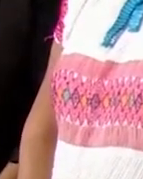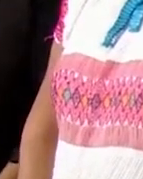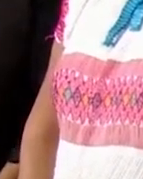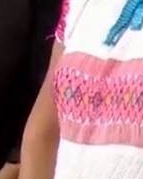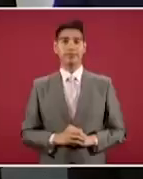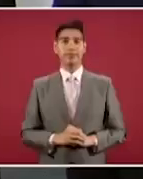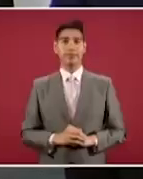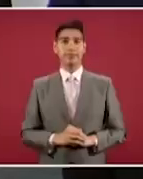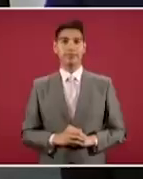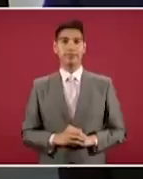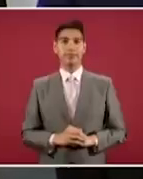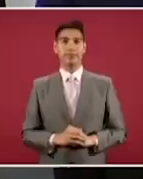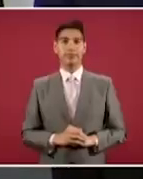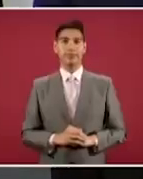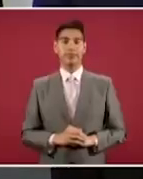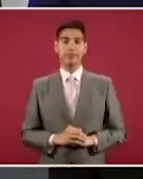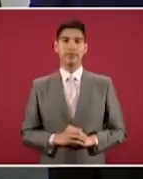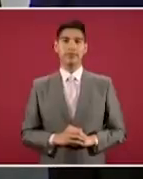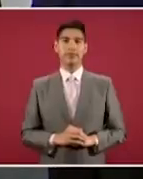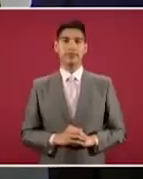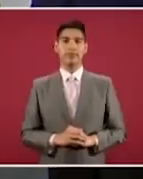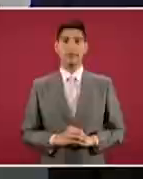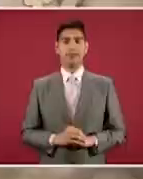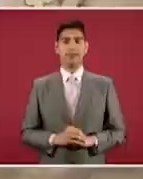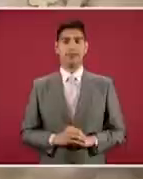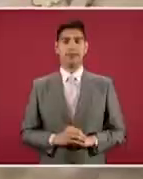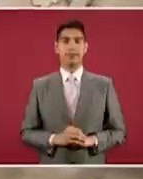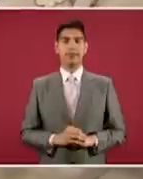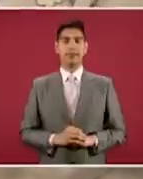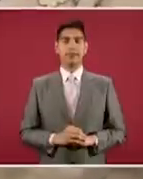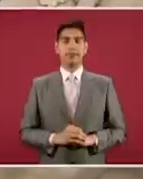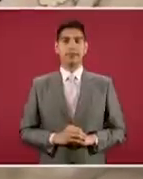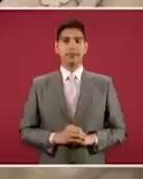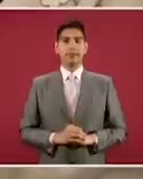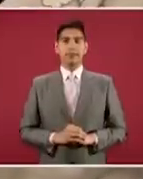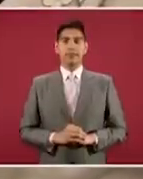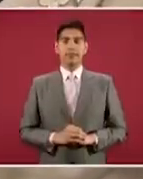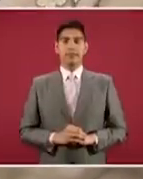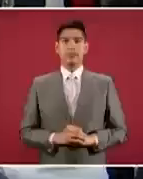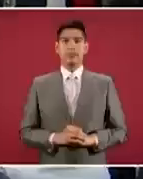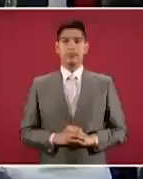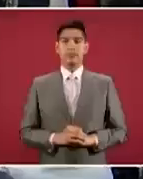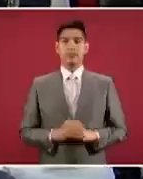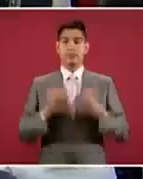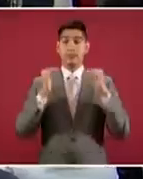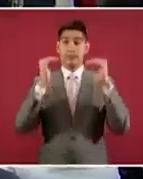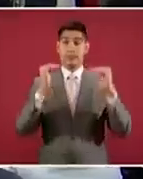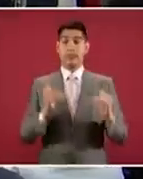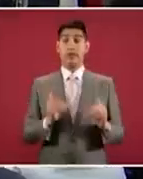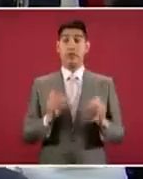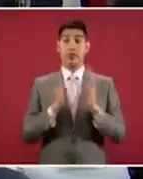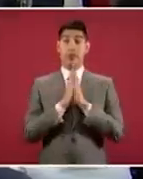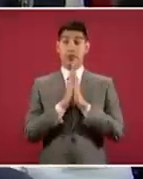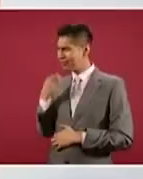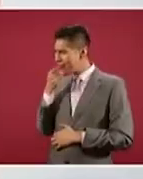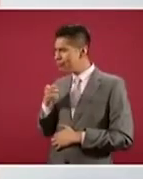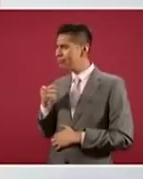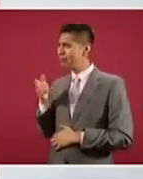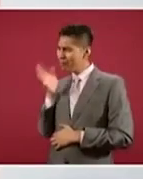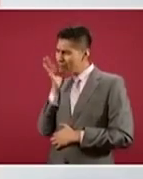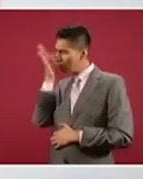refrendó su compromiso por apoyar la educación pública y destacó su importancia en la equidad y movilidad social